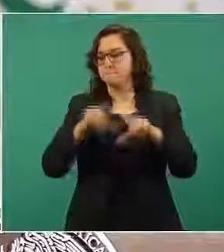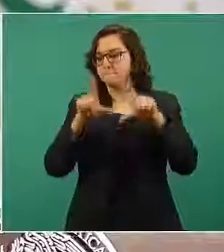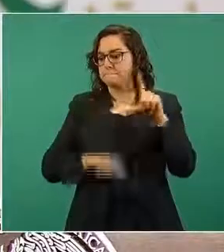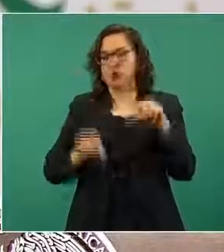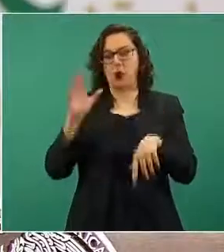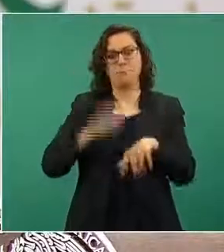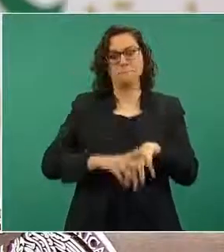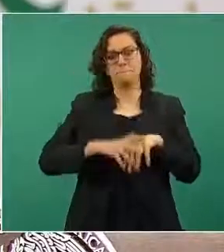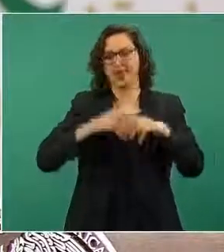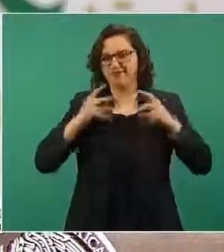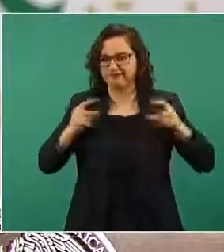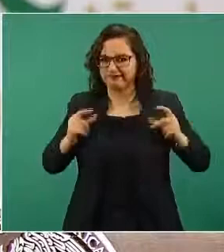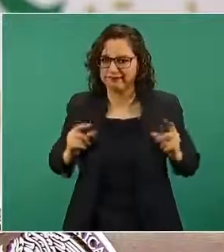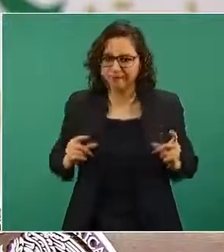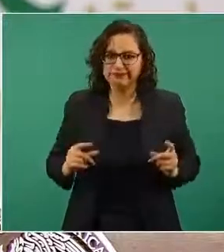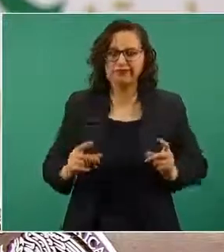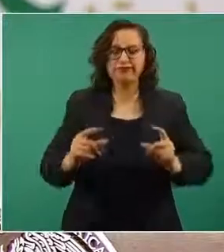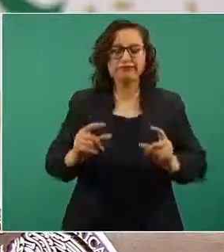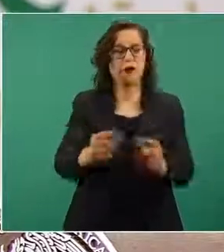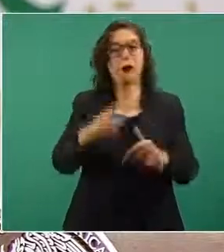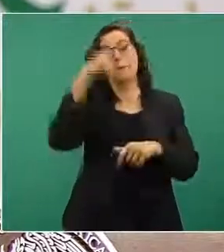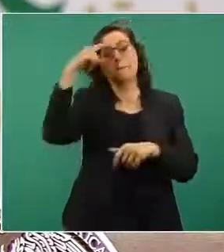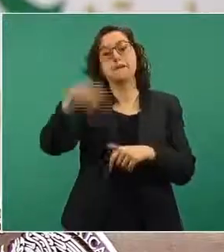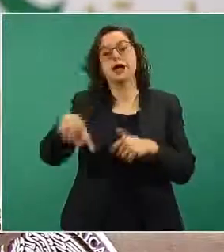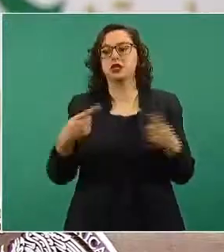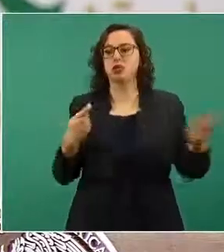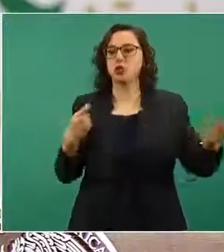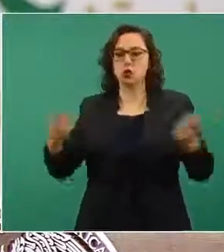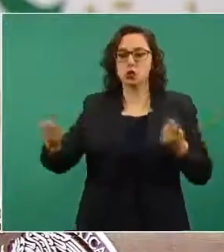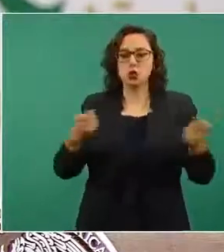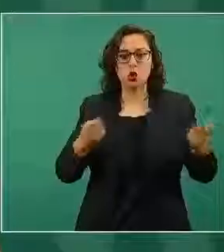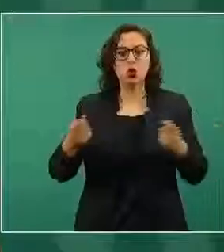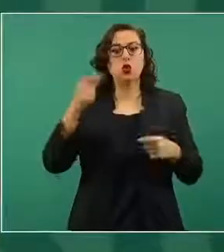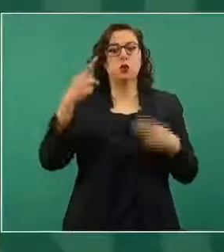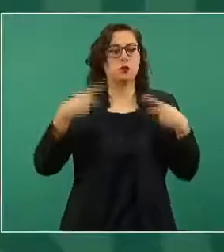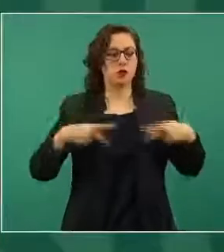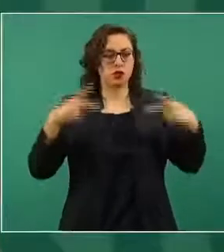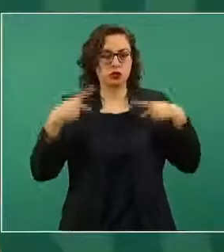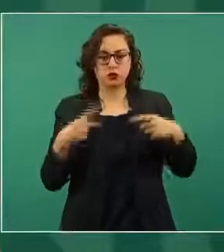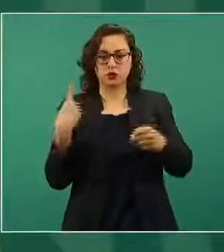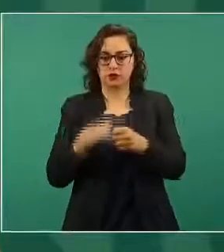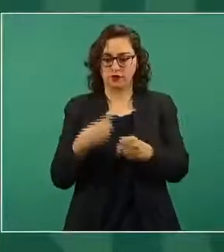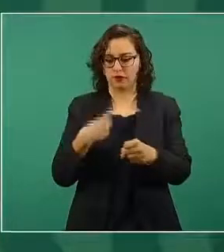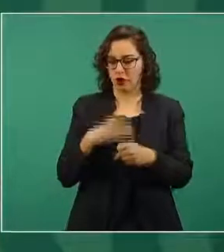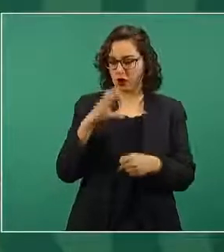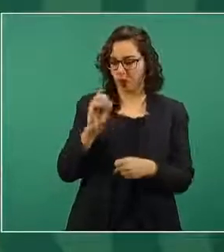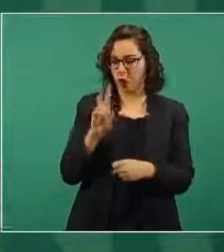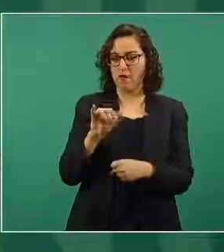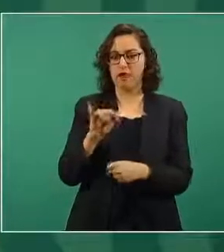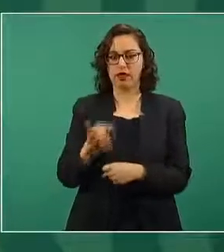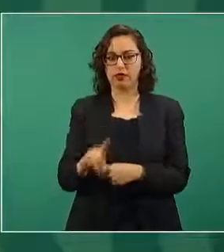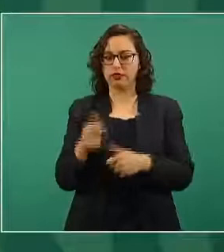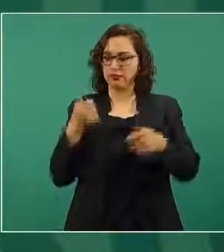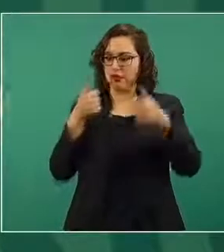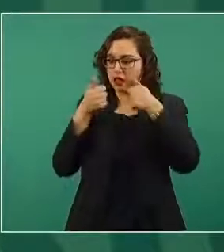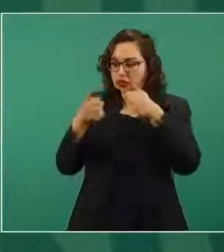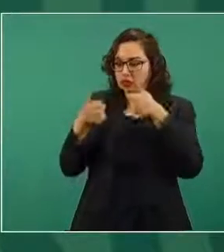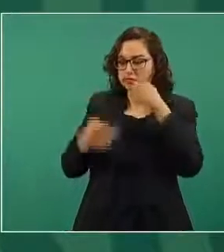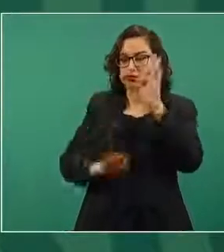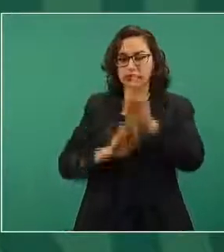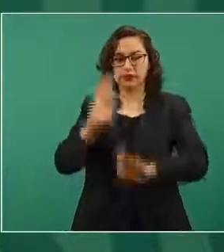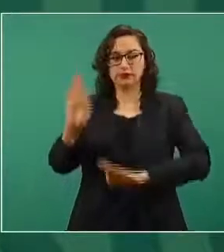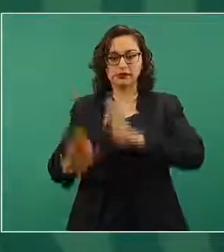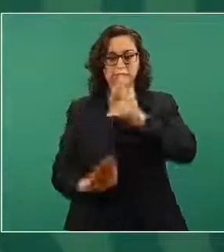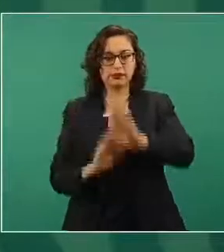suficiencia para el manejo médico de las personas enfermas de COVID. Y por